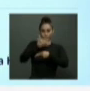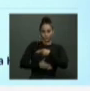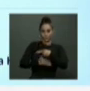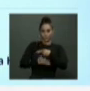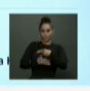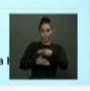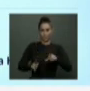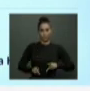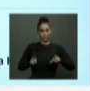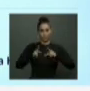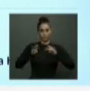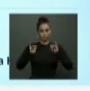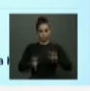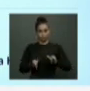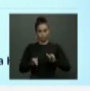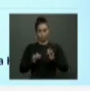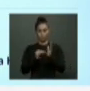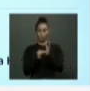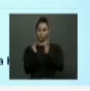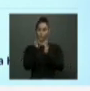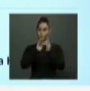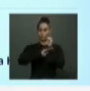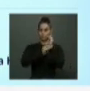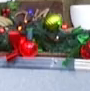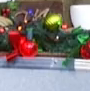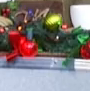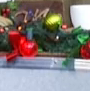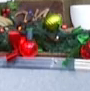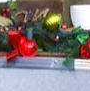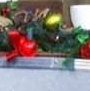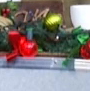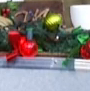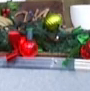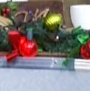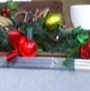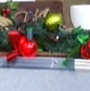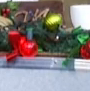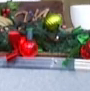mantiene cuidados y protegidos de Gracias Carolina yerian